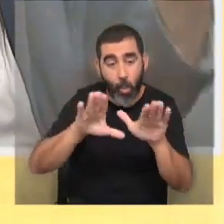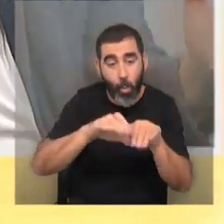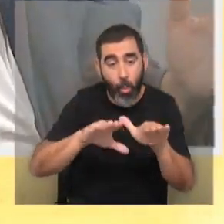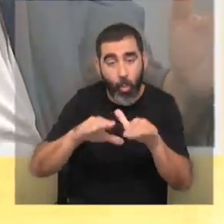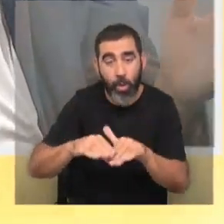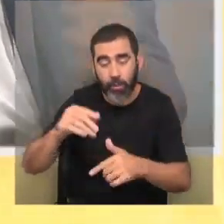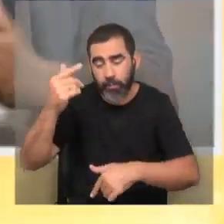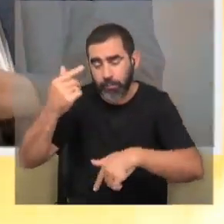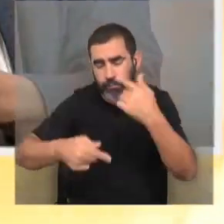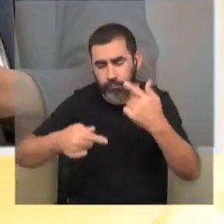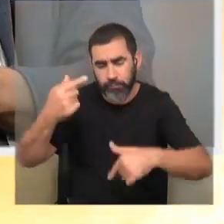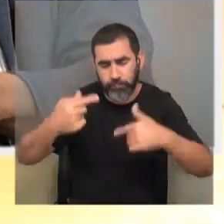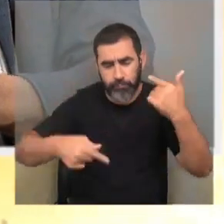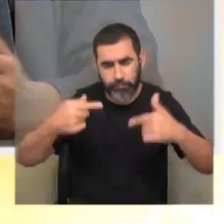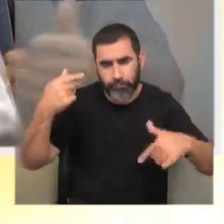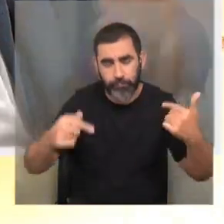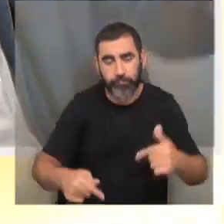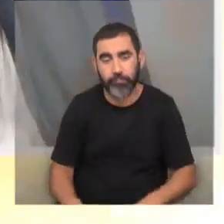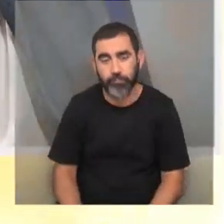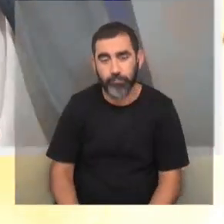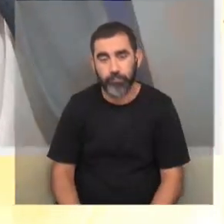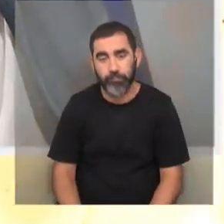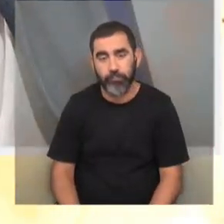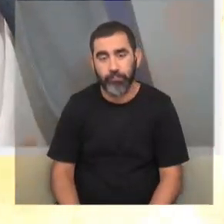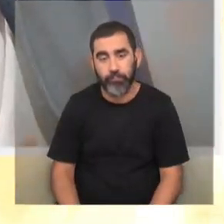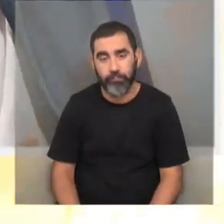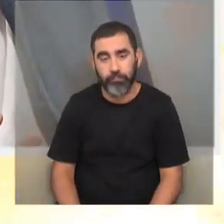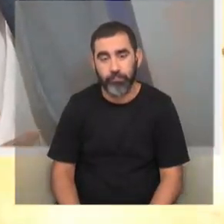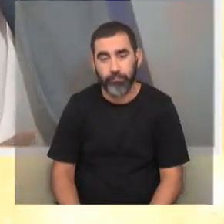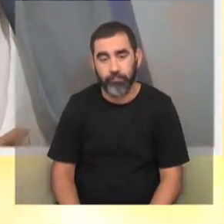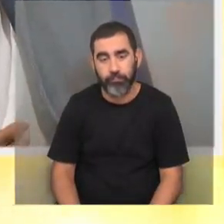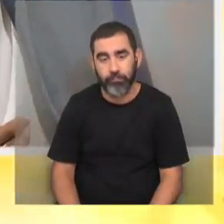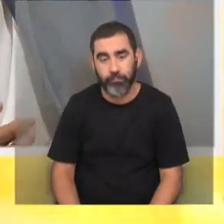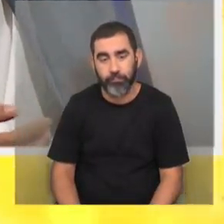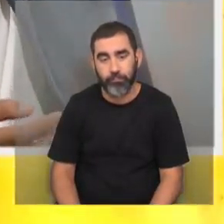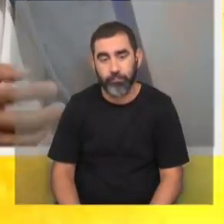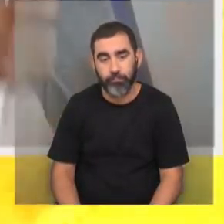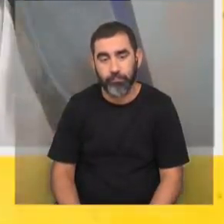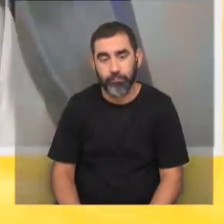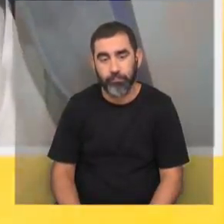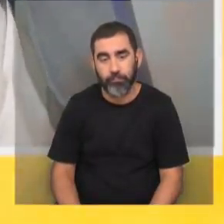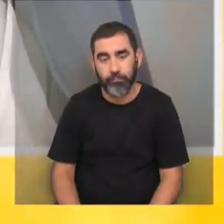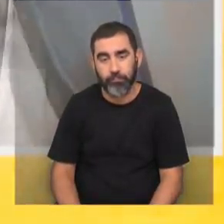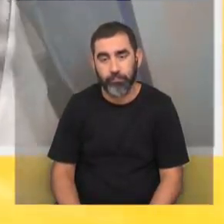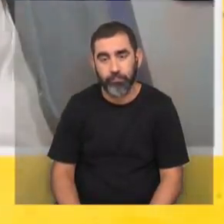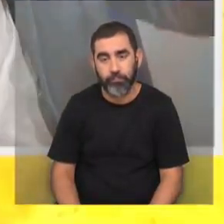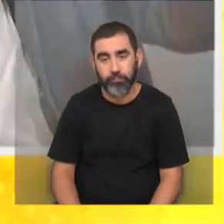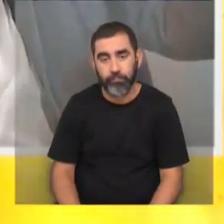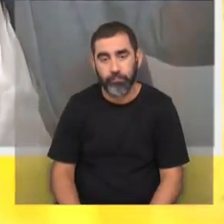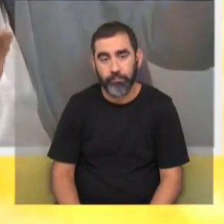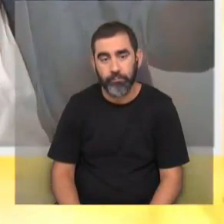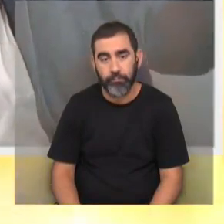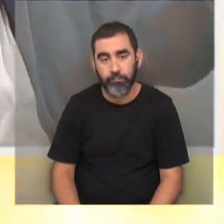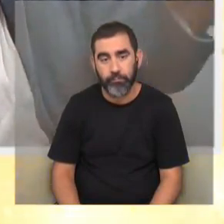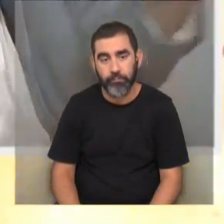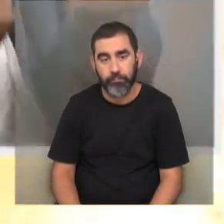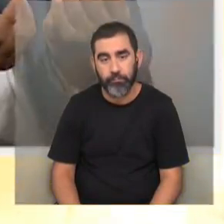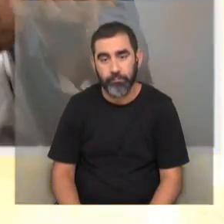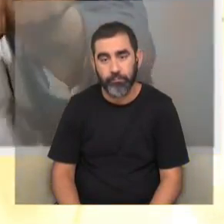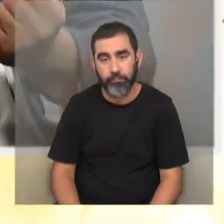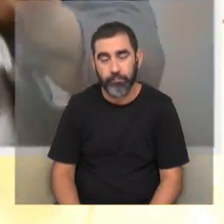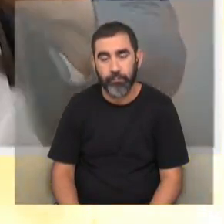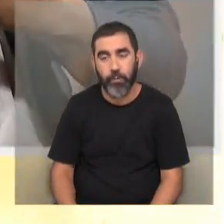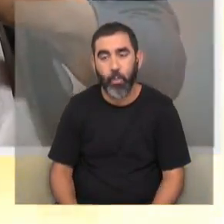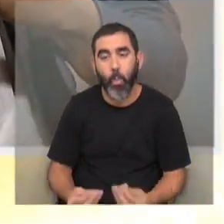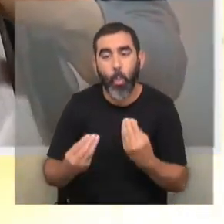cosas distintas. Entonces, si yo sé cuál era mi condición inicial, al cabo de, cuando está todo por todos lados, yo no sé